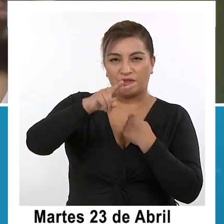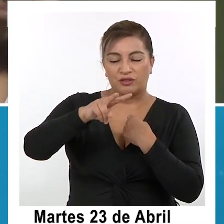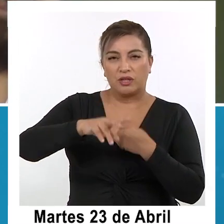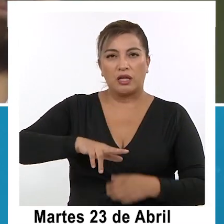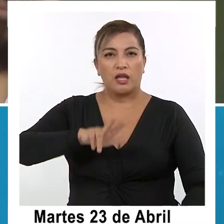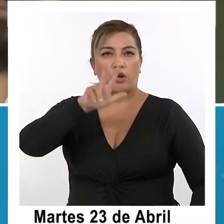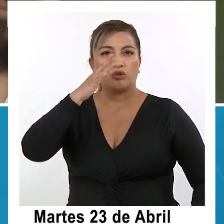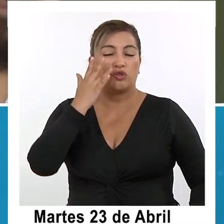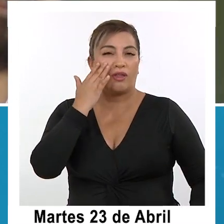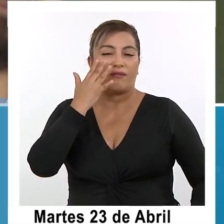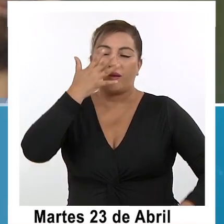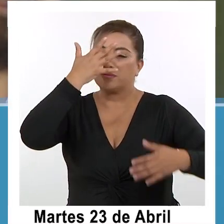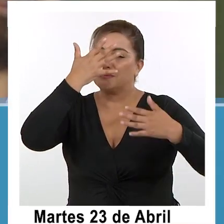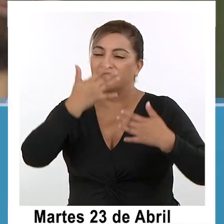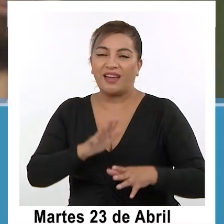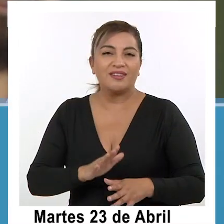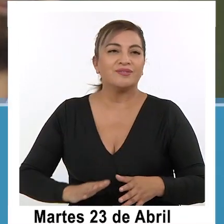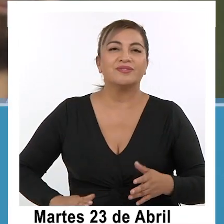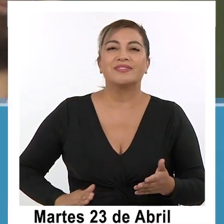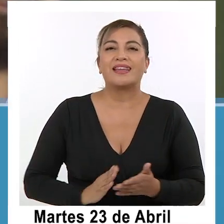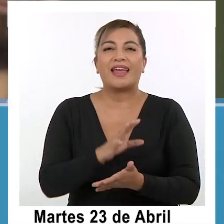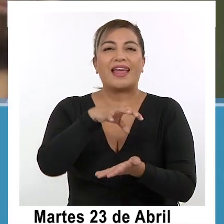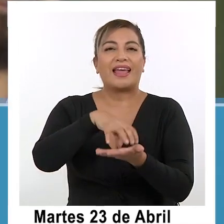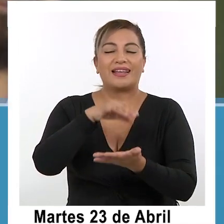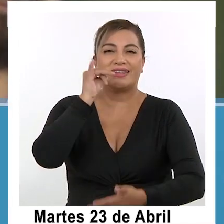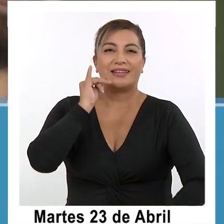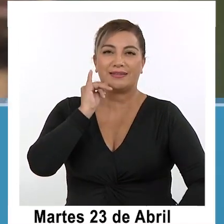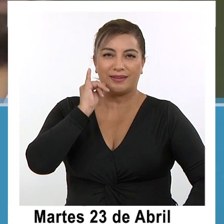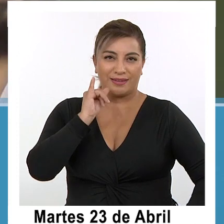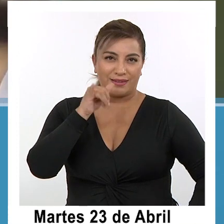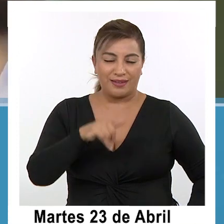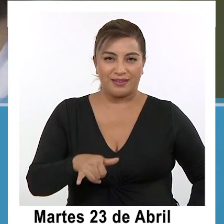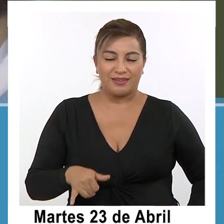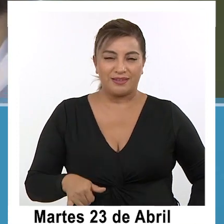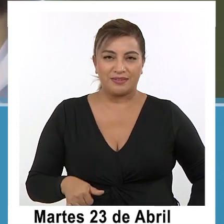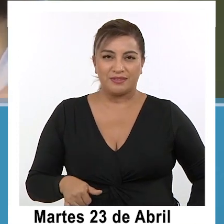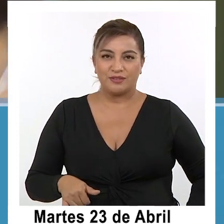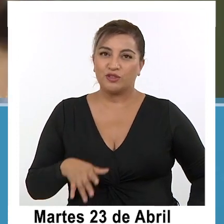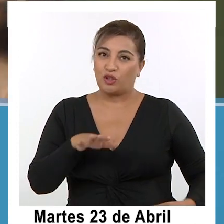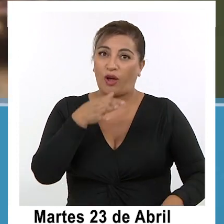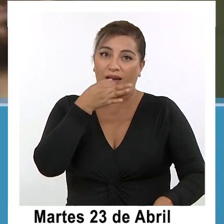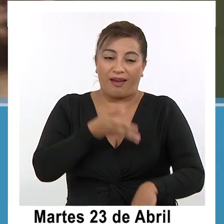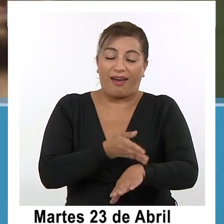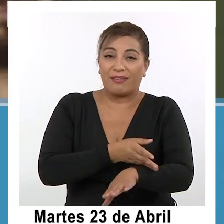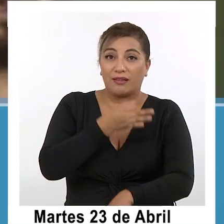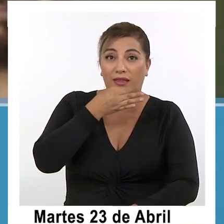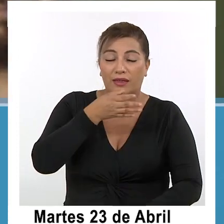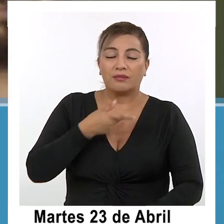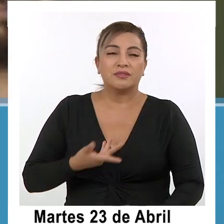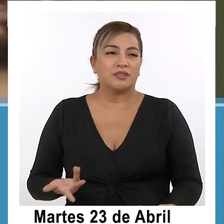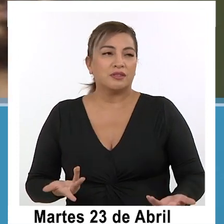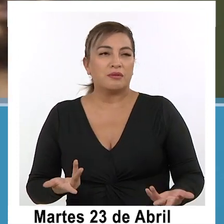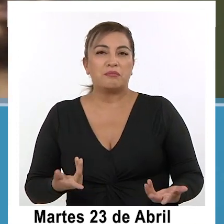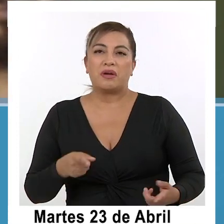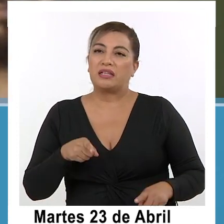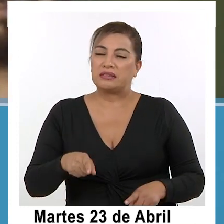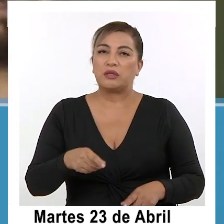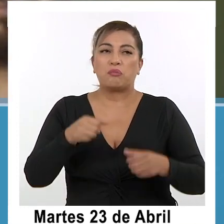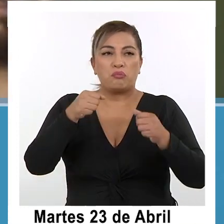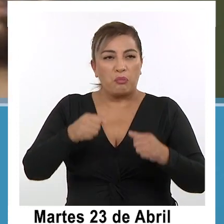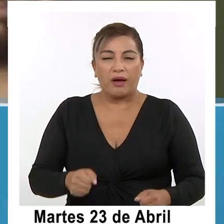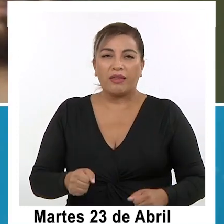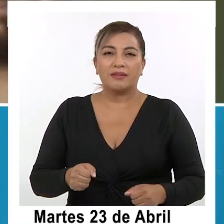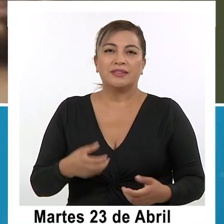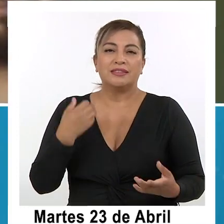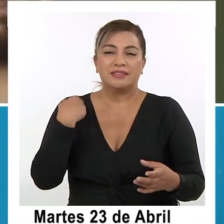el 8 de abril ya estamos ahí presentes en iquique Y eso te mencionabas no dando Dando la oportunidad de hacer un operador más y una opción